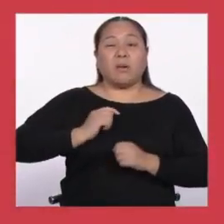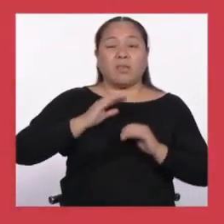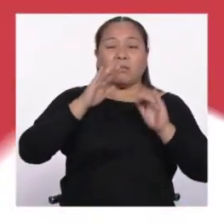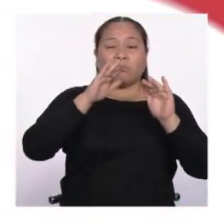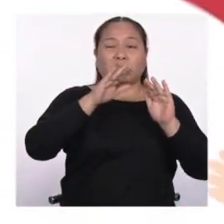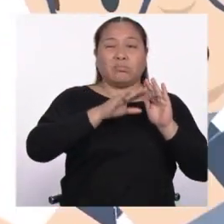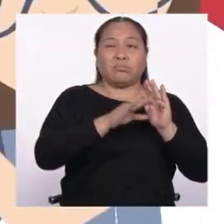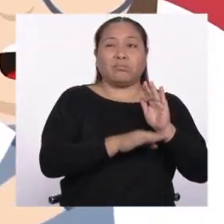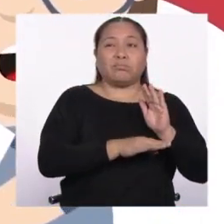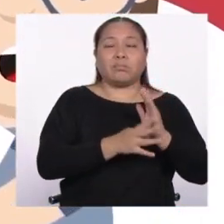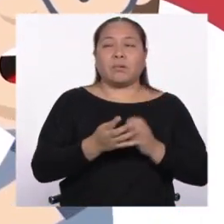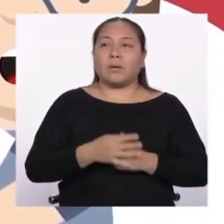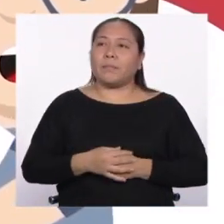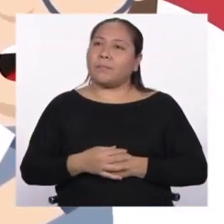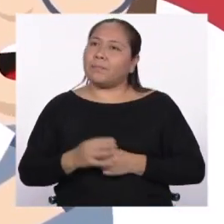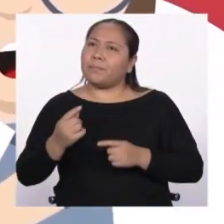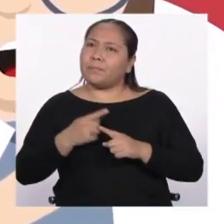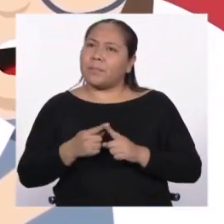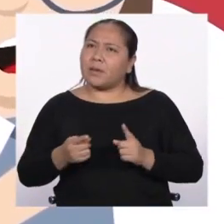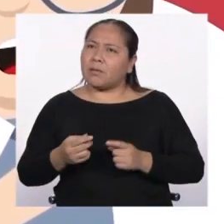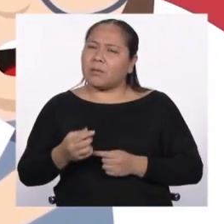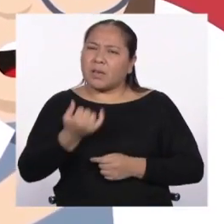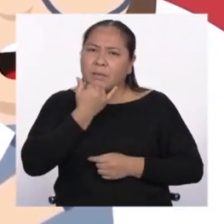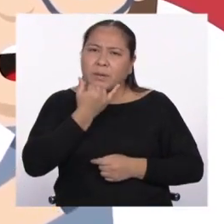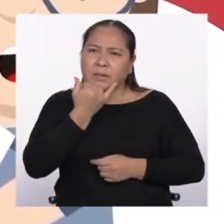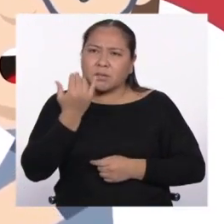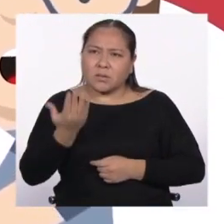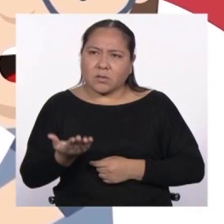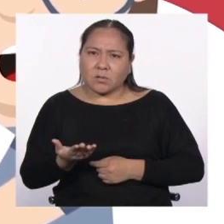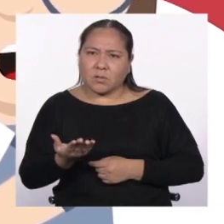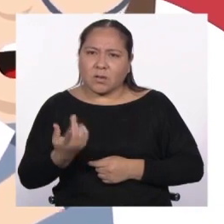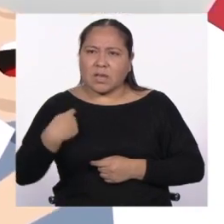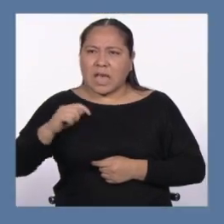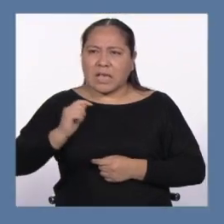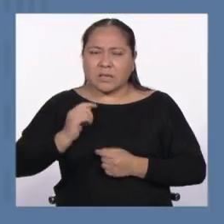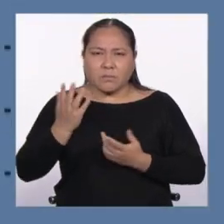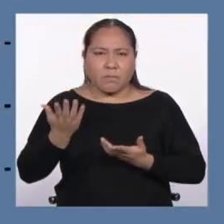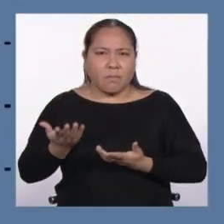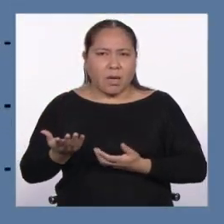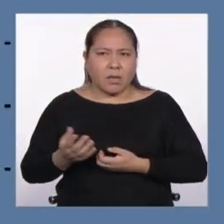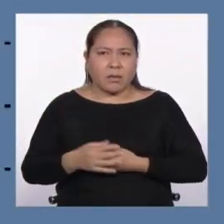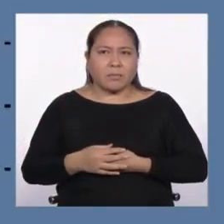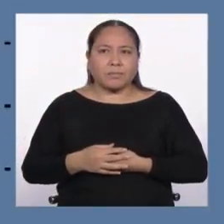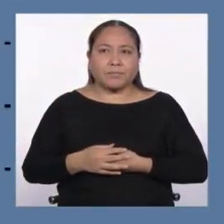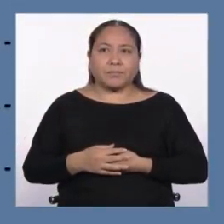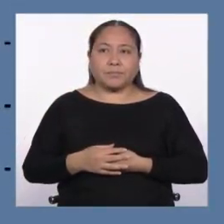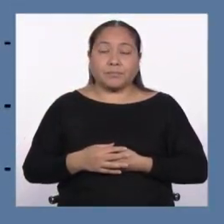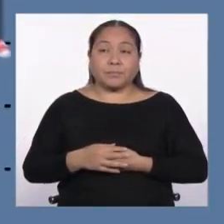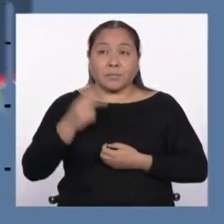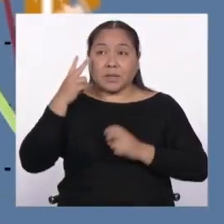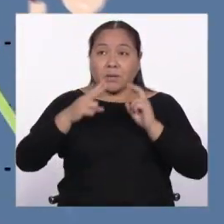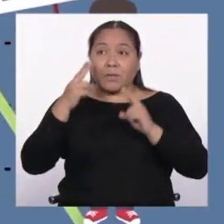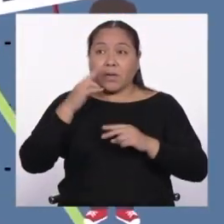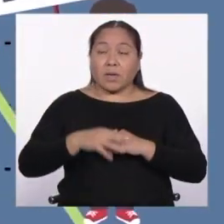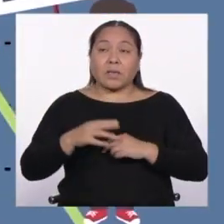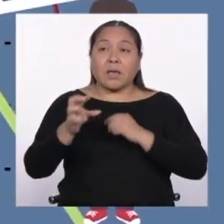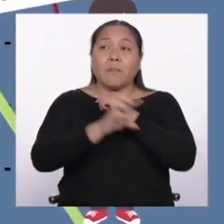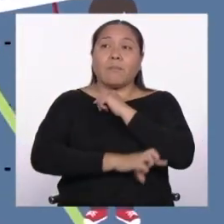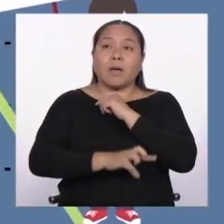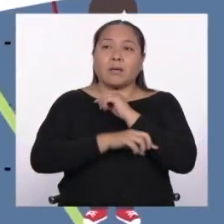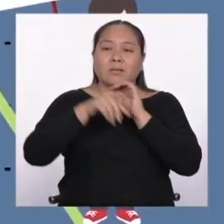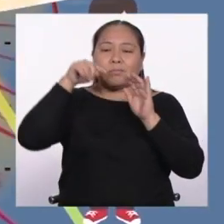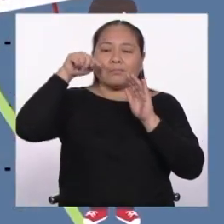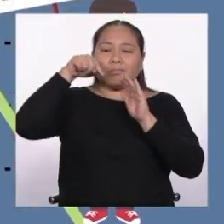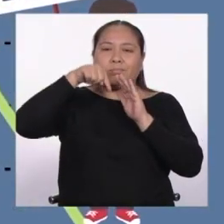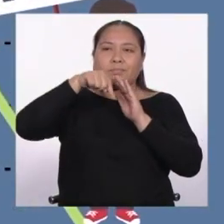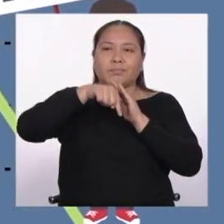Pero, ¿cuál era la situación por la que estaba pasando España? En grandes rasgos, el país andaba en el